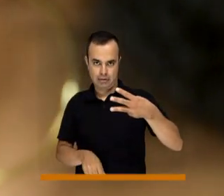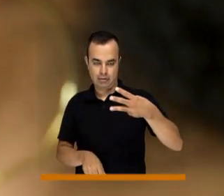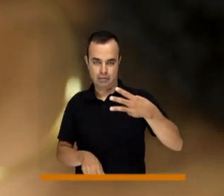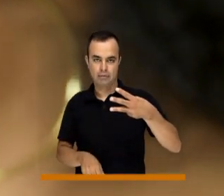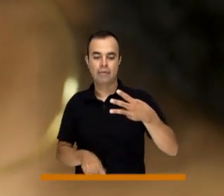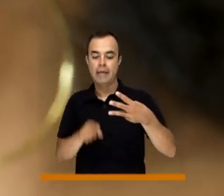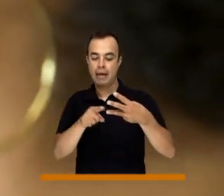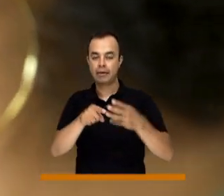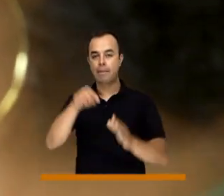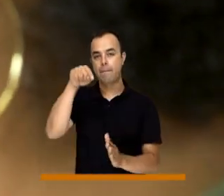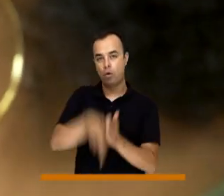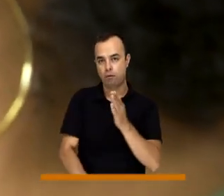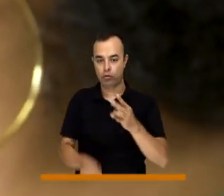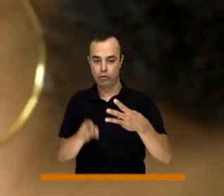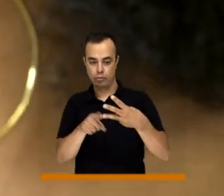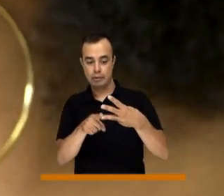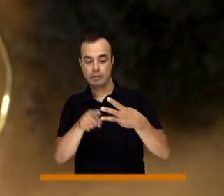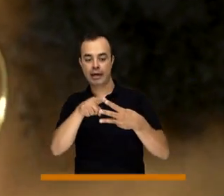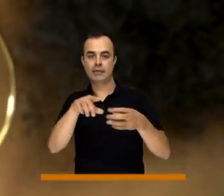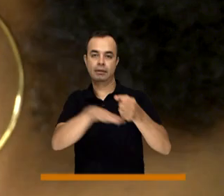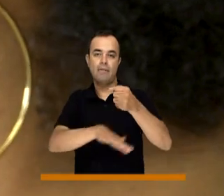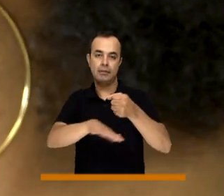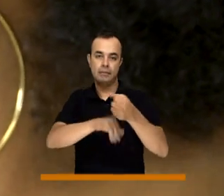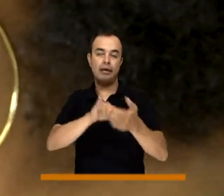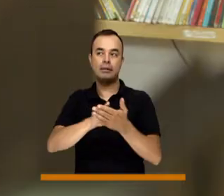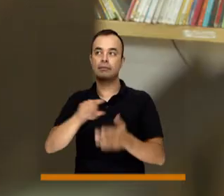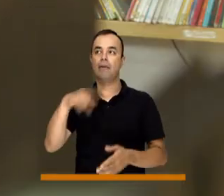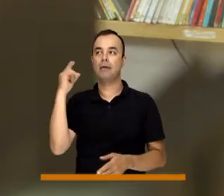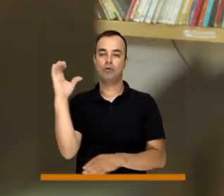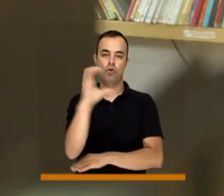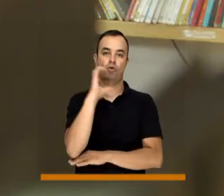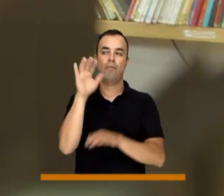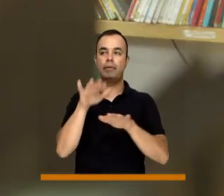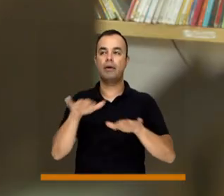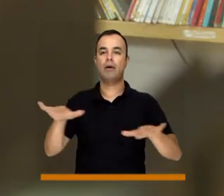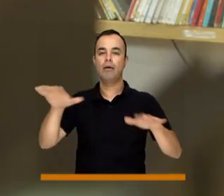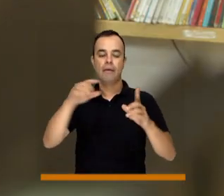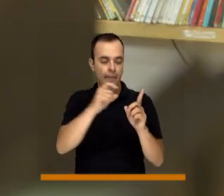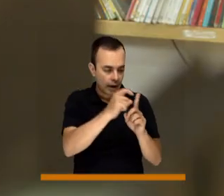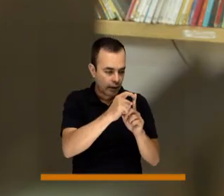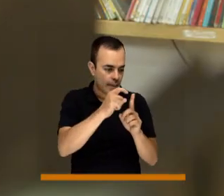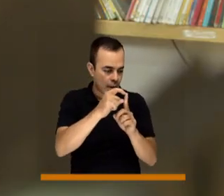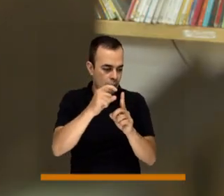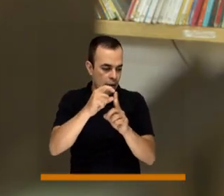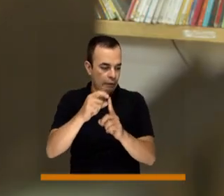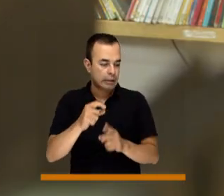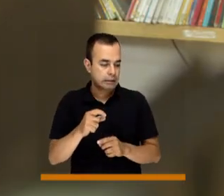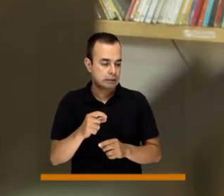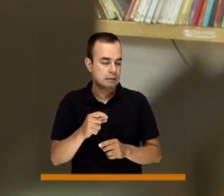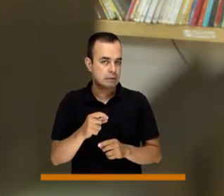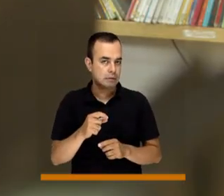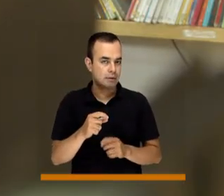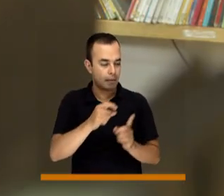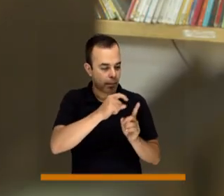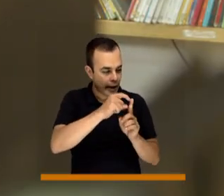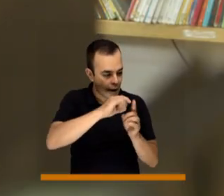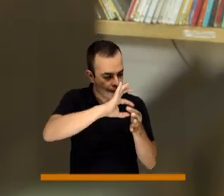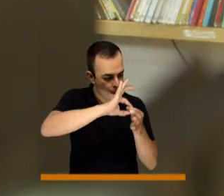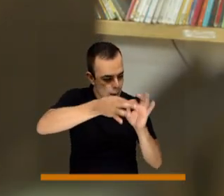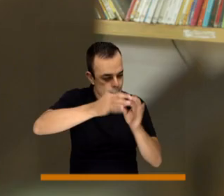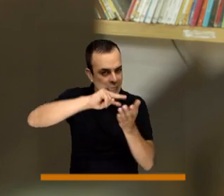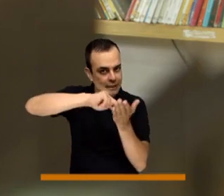los colombianos estamos en el nivel básico. Sabemos juntar letras y entendemos un poquito. No somos capaces